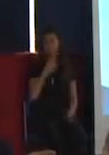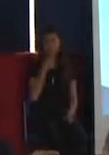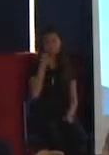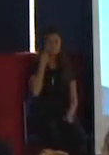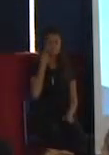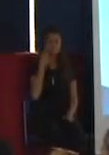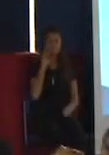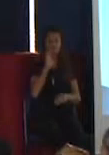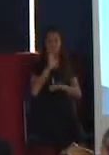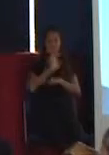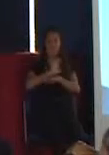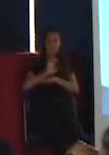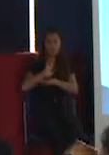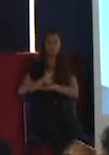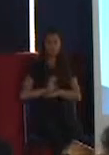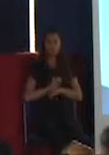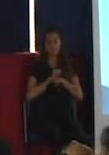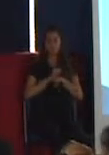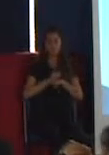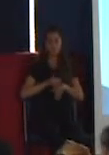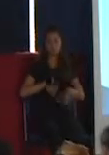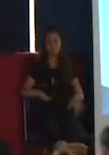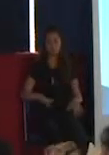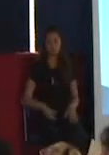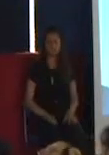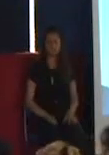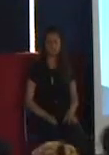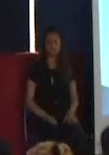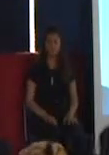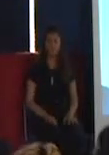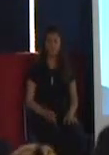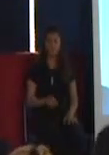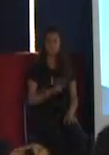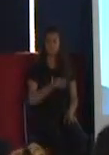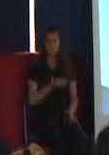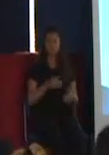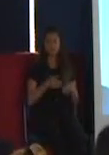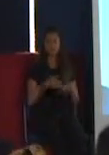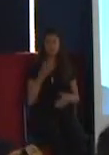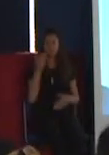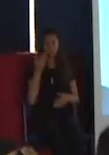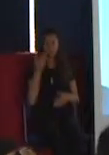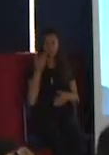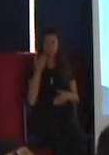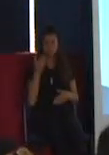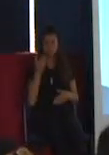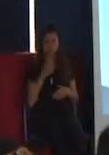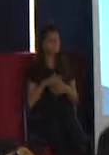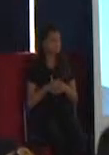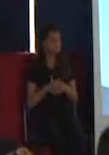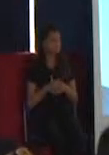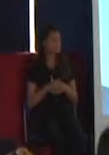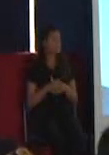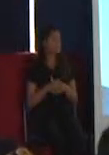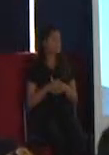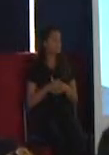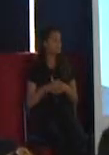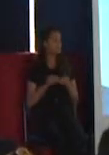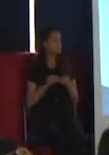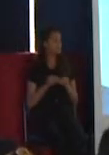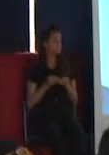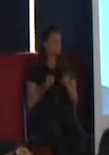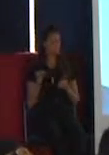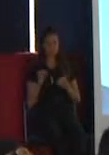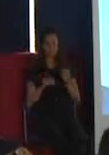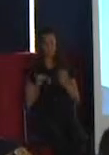entidades públicas, ¿sí?, empezarán y tramitarán, ¿sí?,